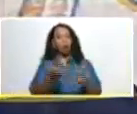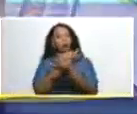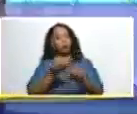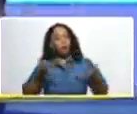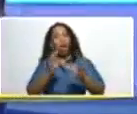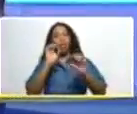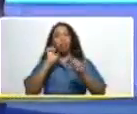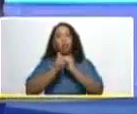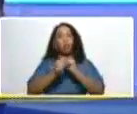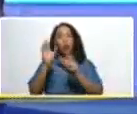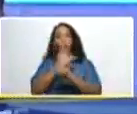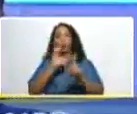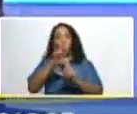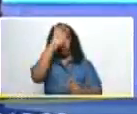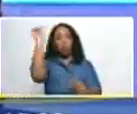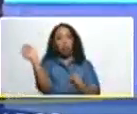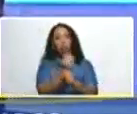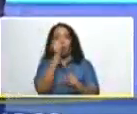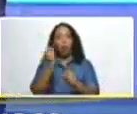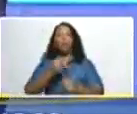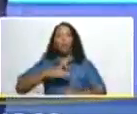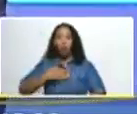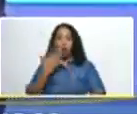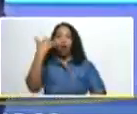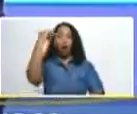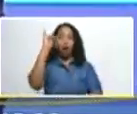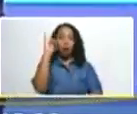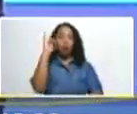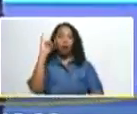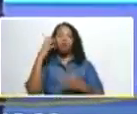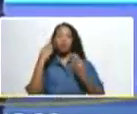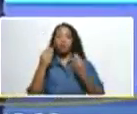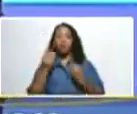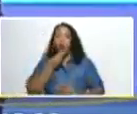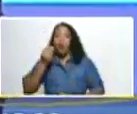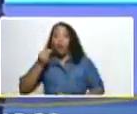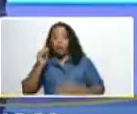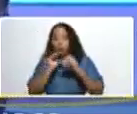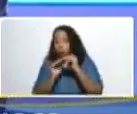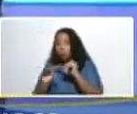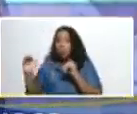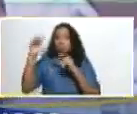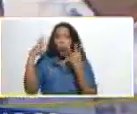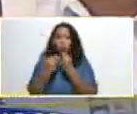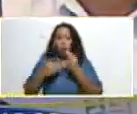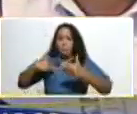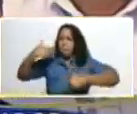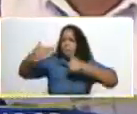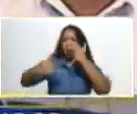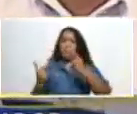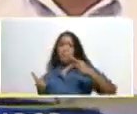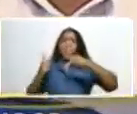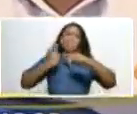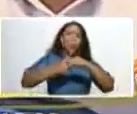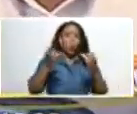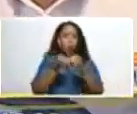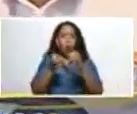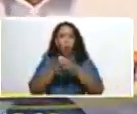la cultura y el trabajo poder evitar que haya muchachos que crezcan al lado del crimen y se sumen a las bandas